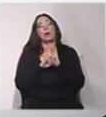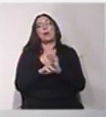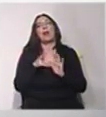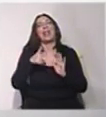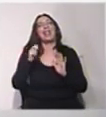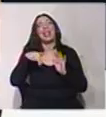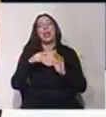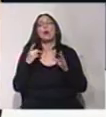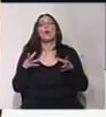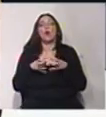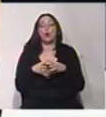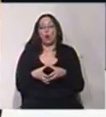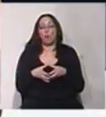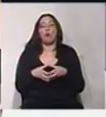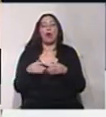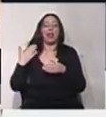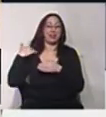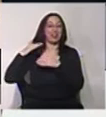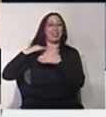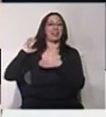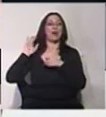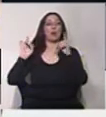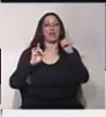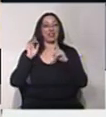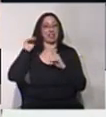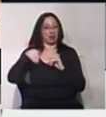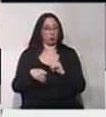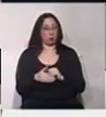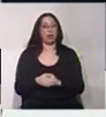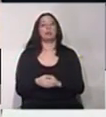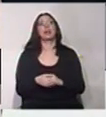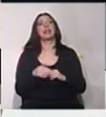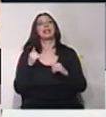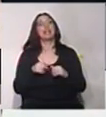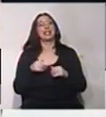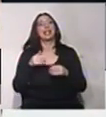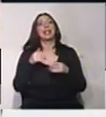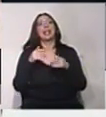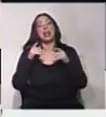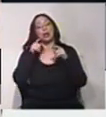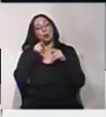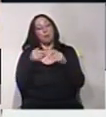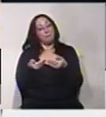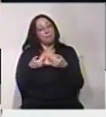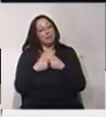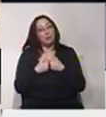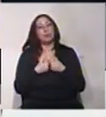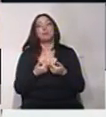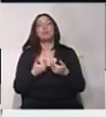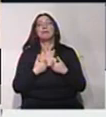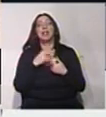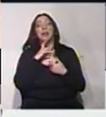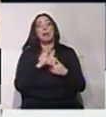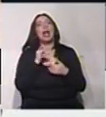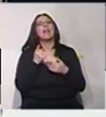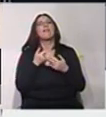que hay por detrás, eso es importante, de la Universidad de la República. Y entrando derecho en tu pregunta, en la respuesta, me parece que hay